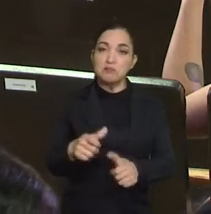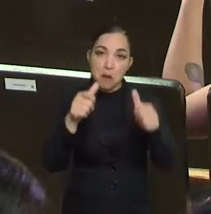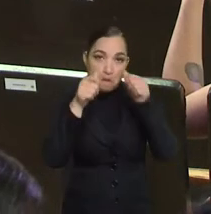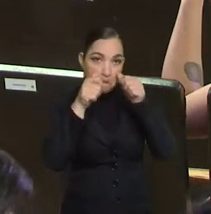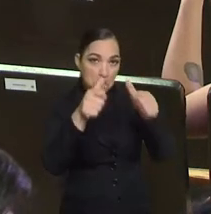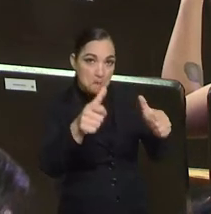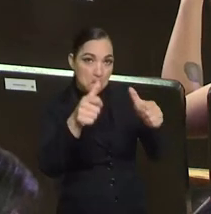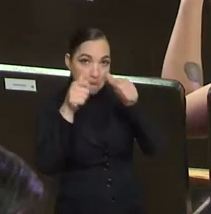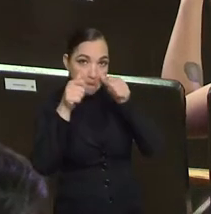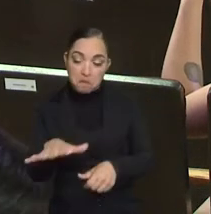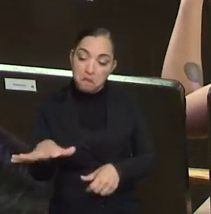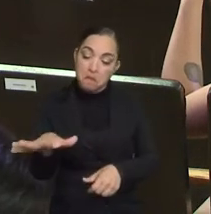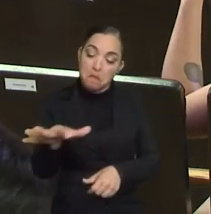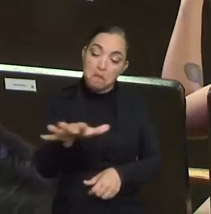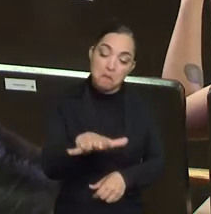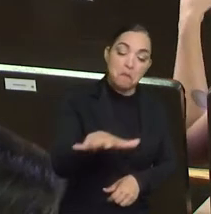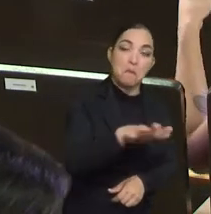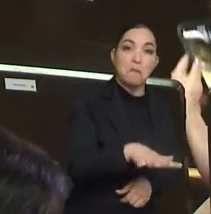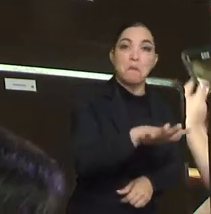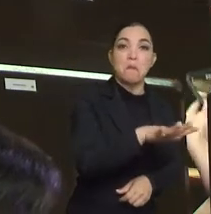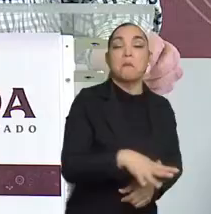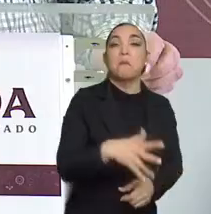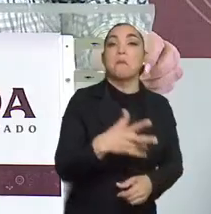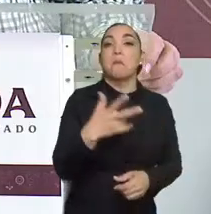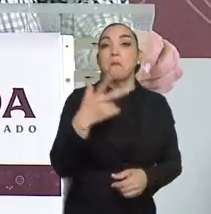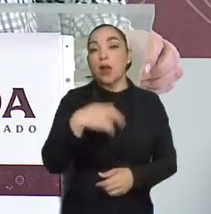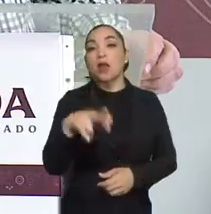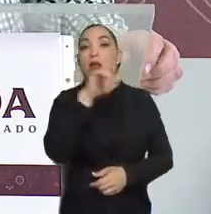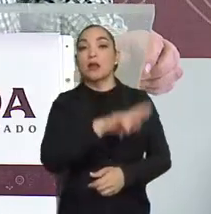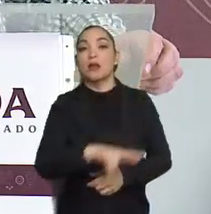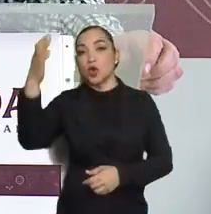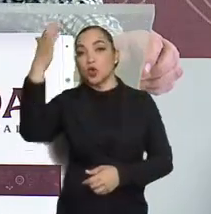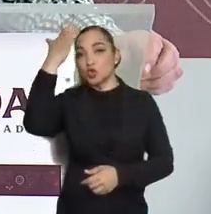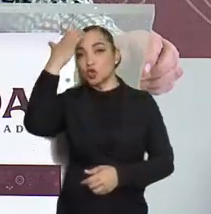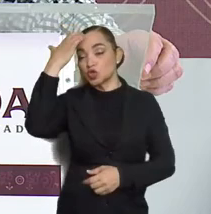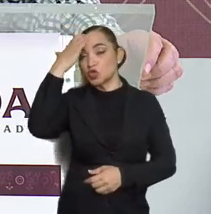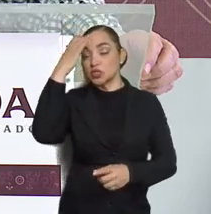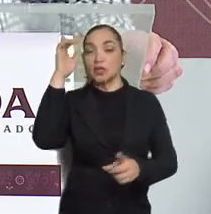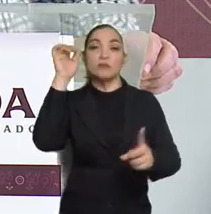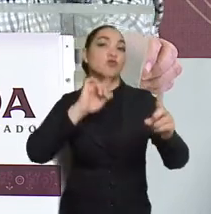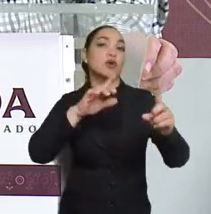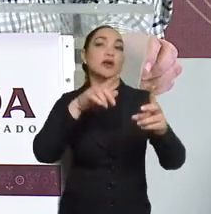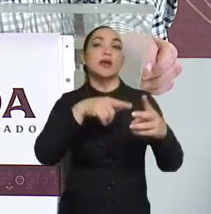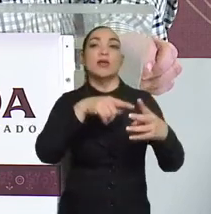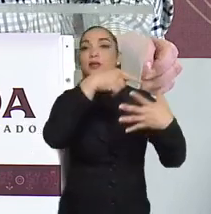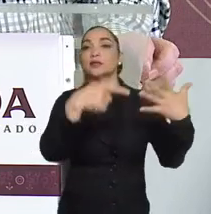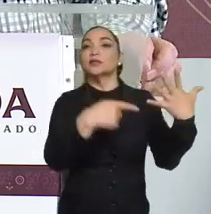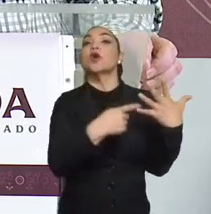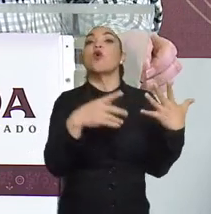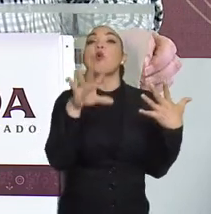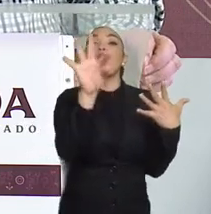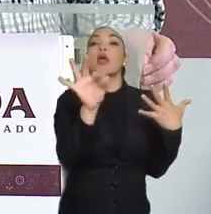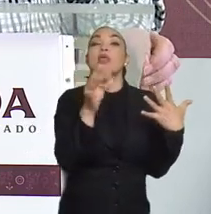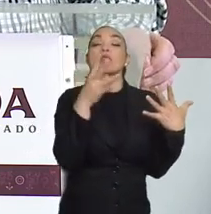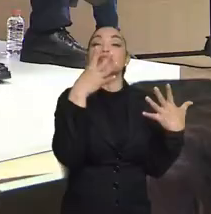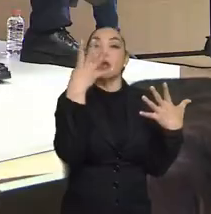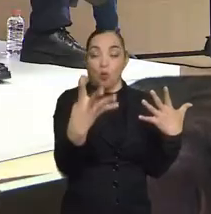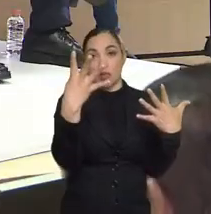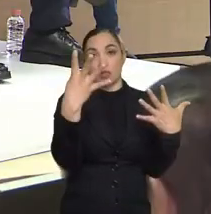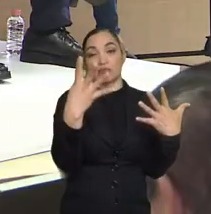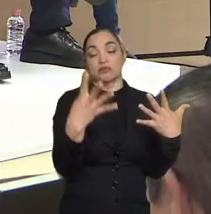talentosas que fueron reconocidas, fueron 44 mujeres reconocidas en todas las